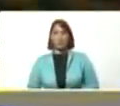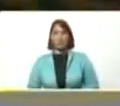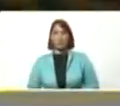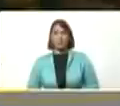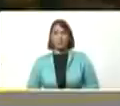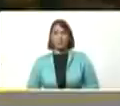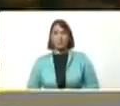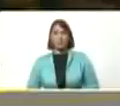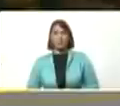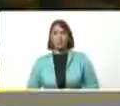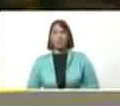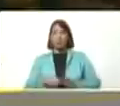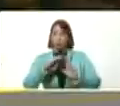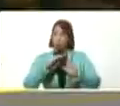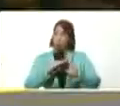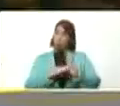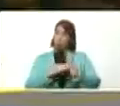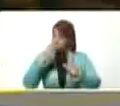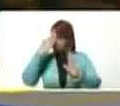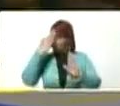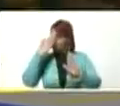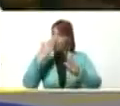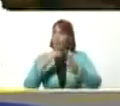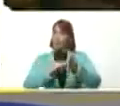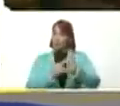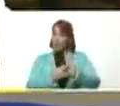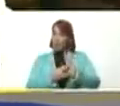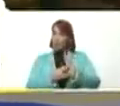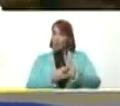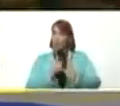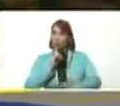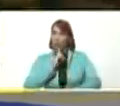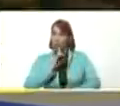Canciller es protocolar, fíjese, sabe la técnica, ¿eh? Cuando uno lo nombra, él hace.